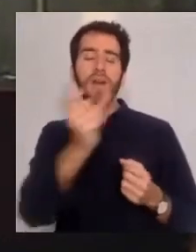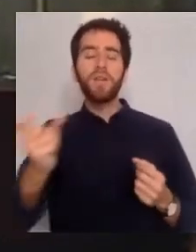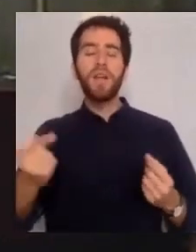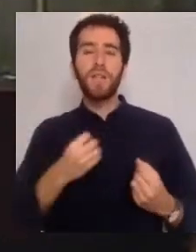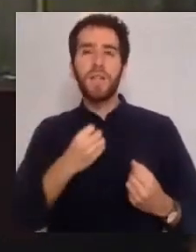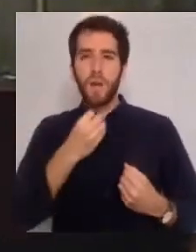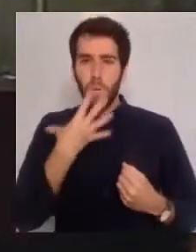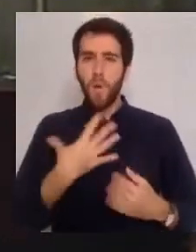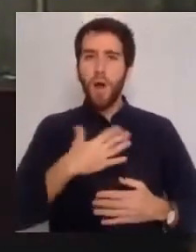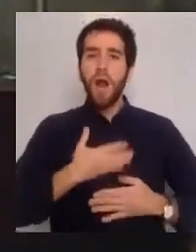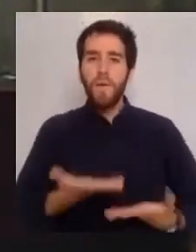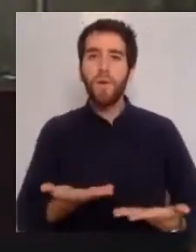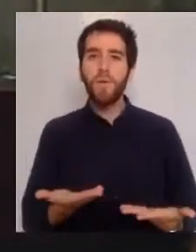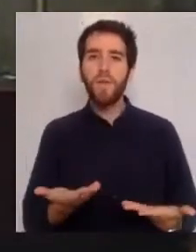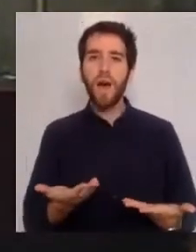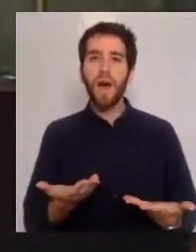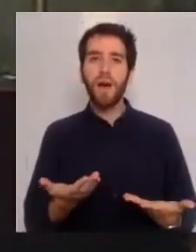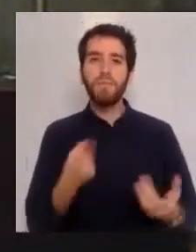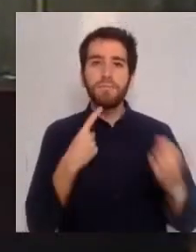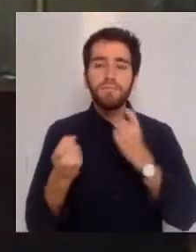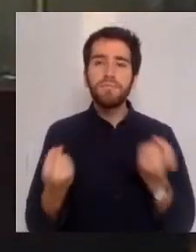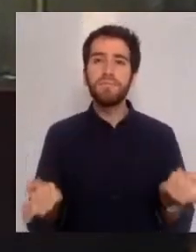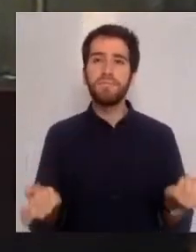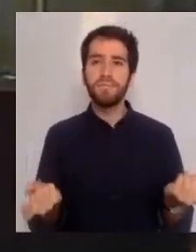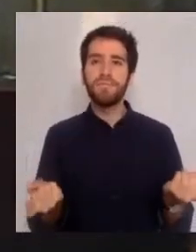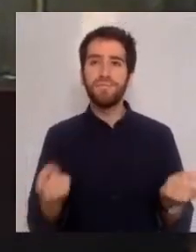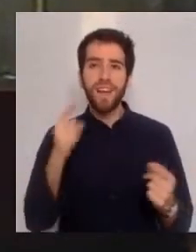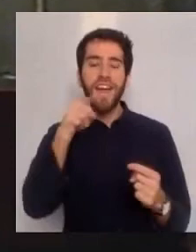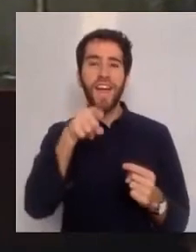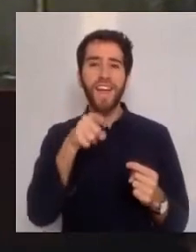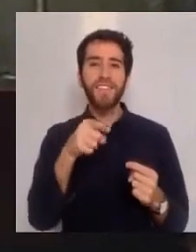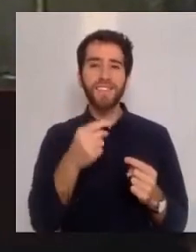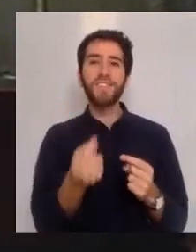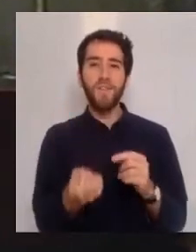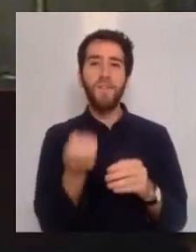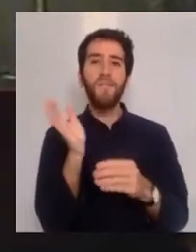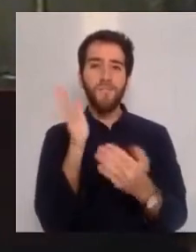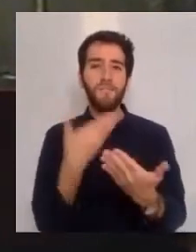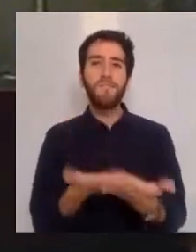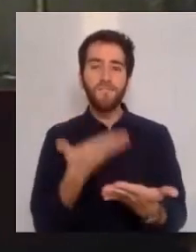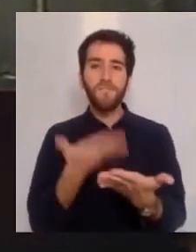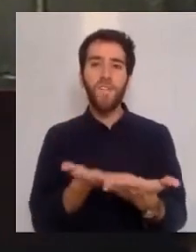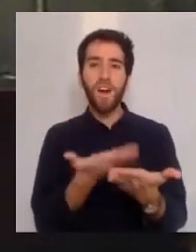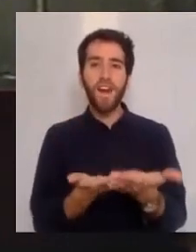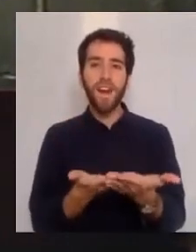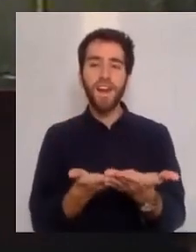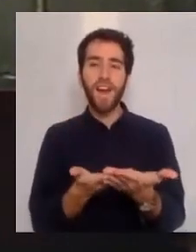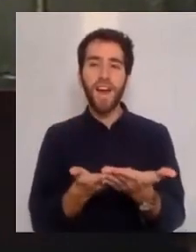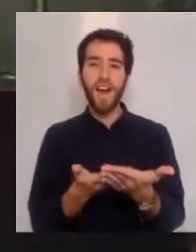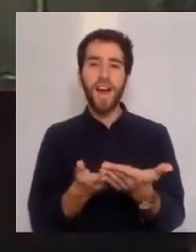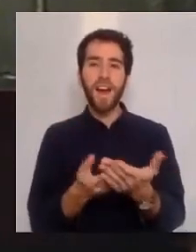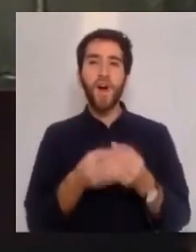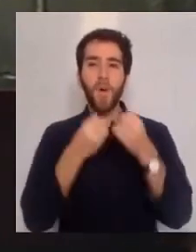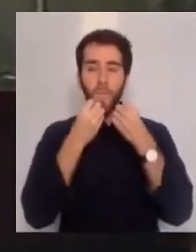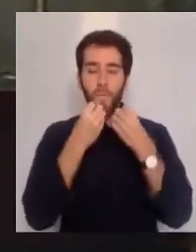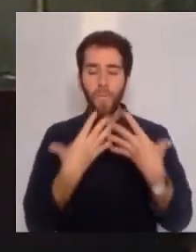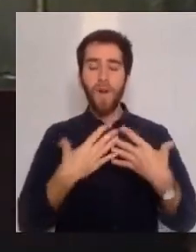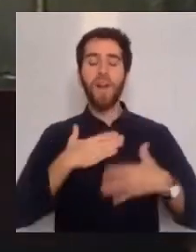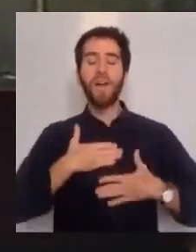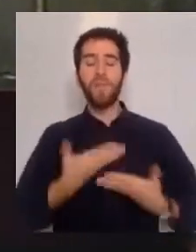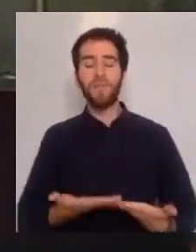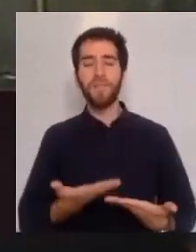signo del resucitado, como el velo doblado que Juan y